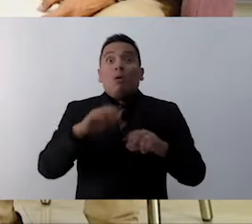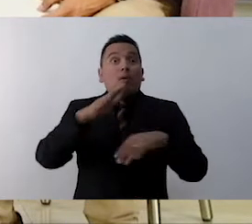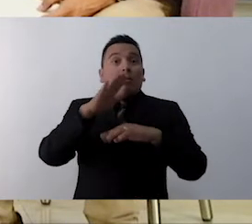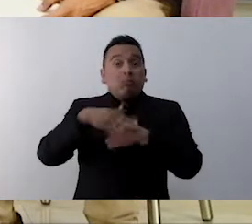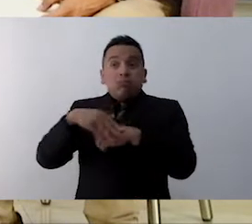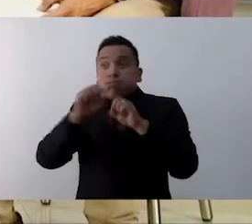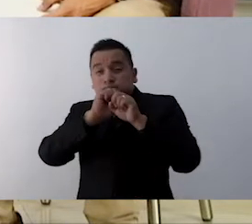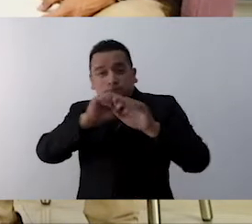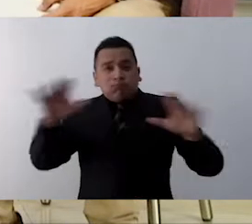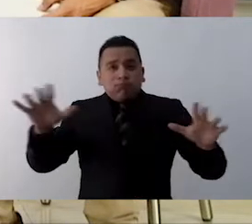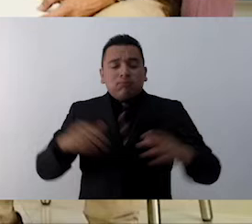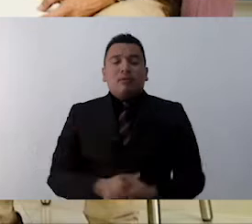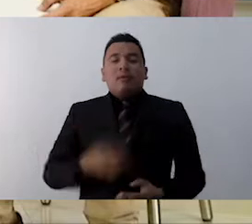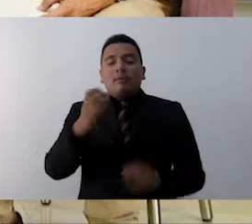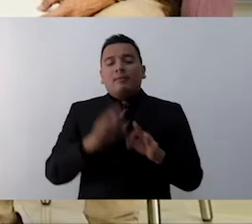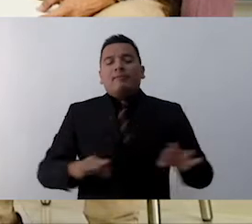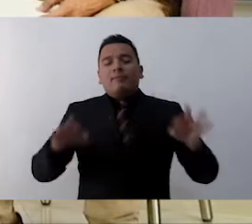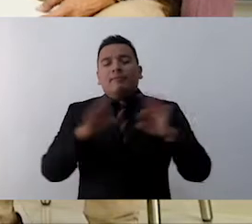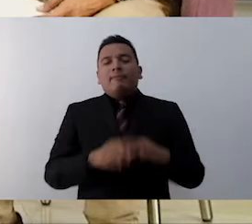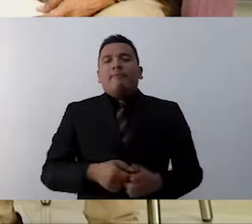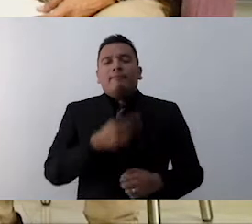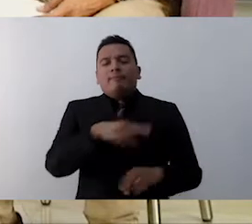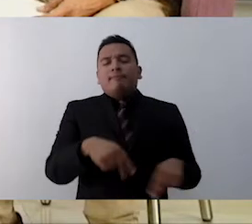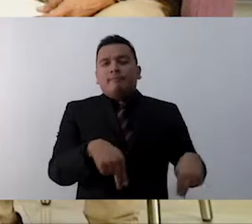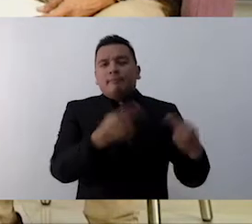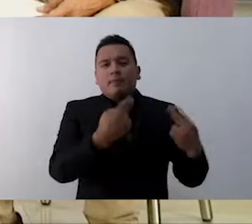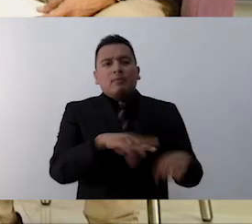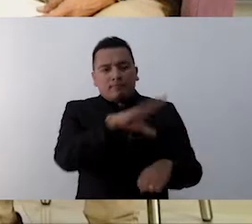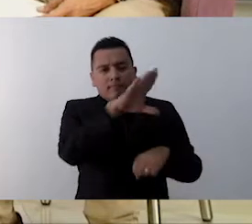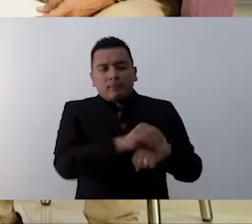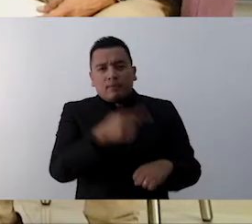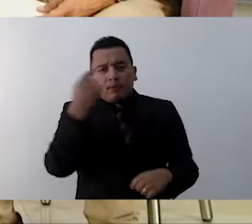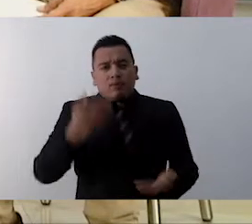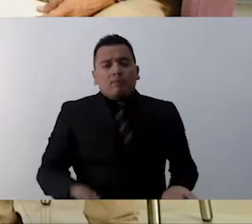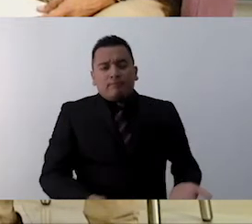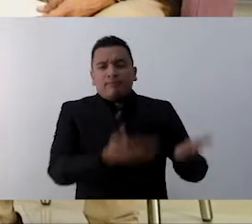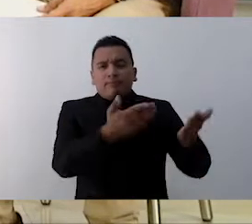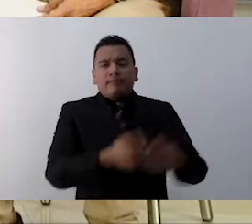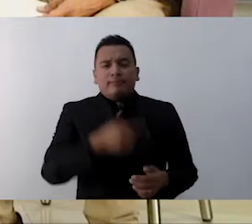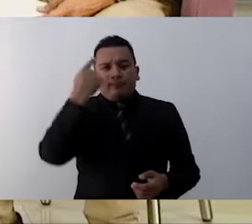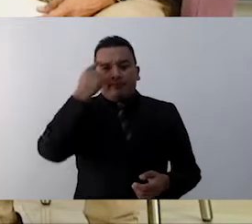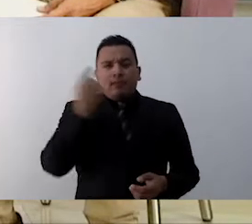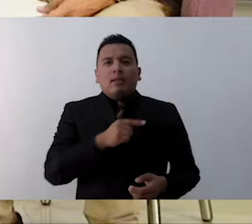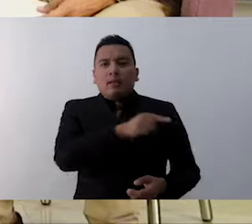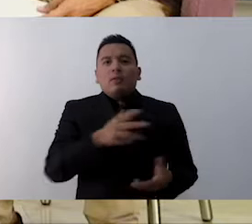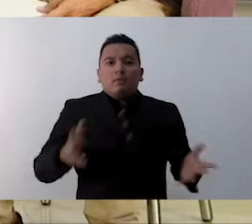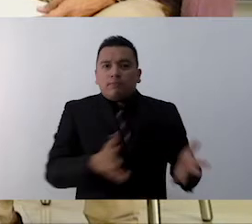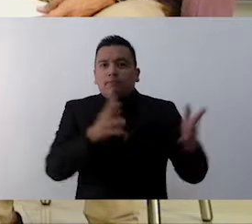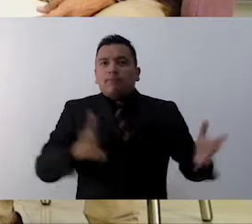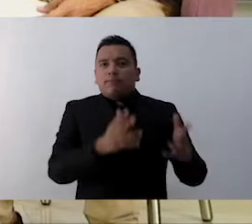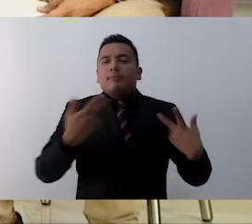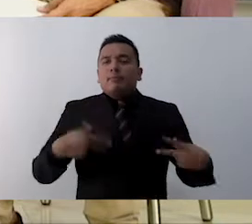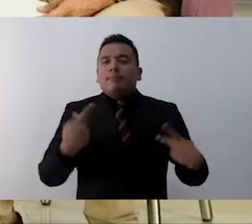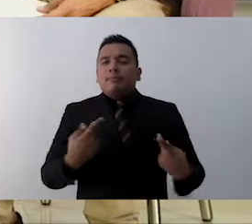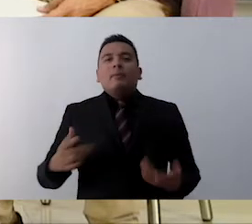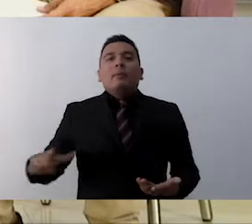de participación democrática, ¿no? Es muy importante la labor que tienen las empresas en el sentido de ser potenciadores